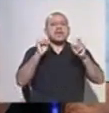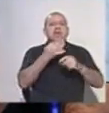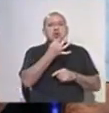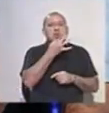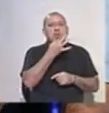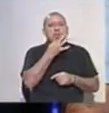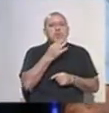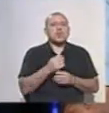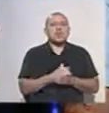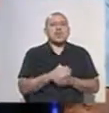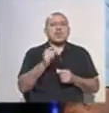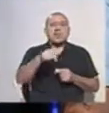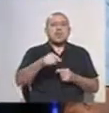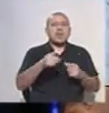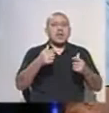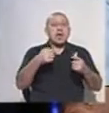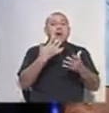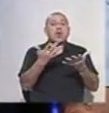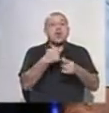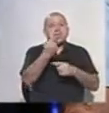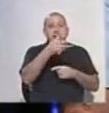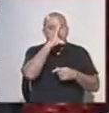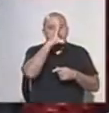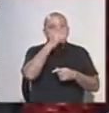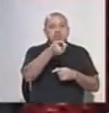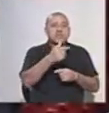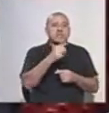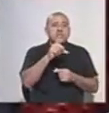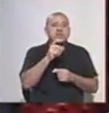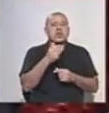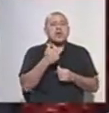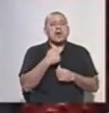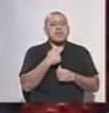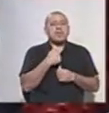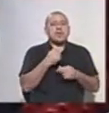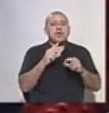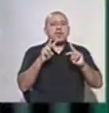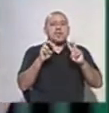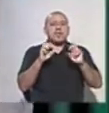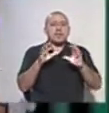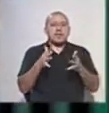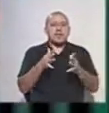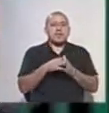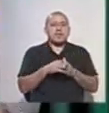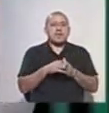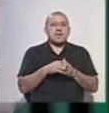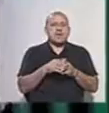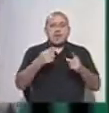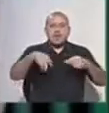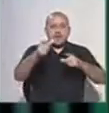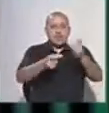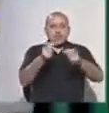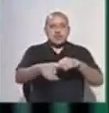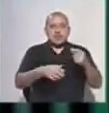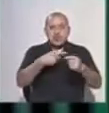espectáculo concretamente? Porque en el caso de Marcel es un poco más evidente. Sí, a mí me une más, me une más al público, porque yo me río igual que